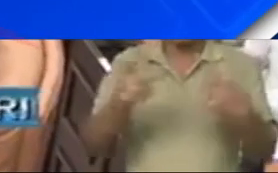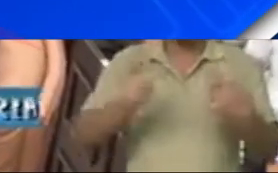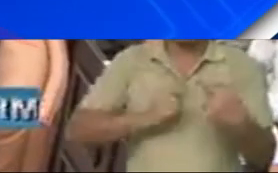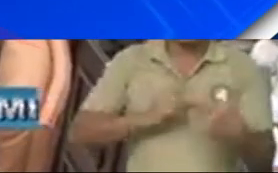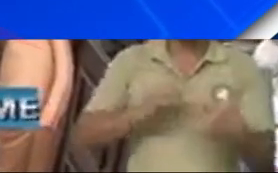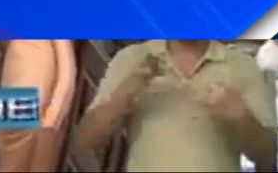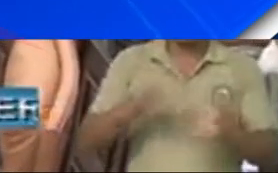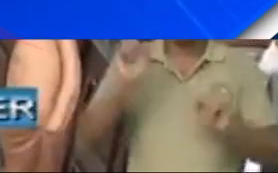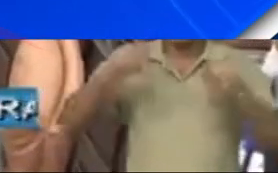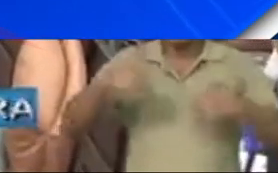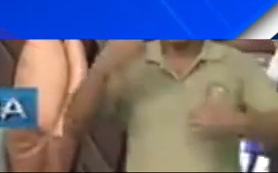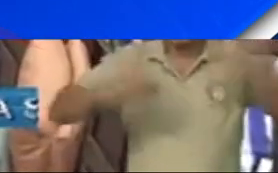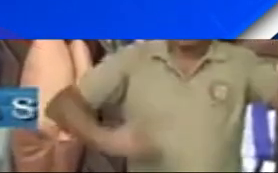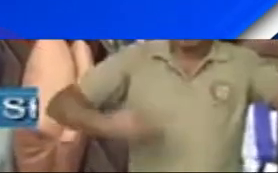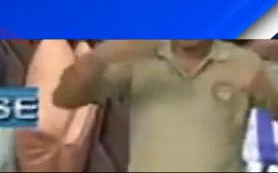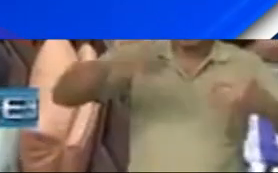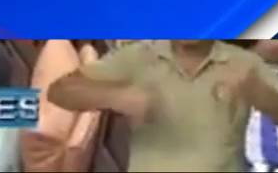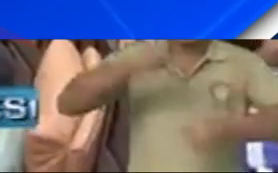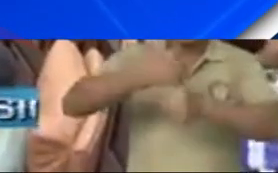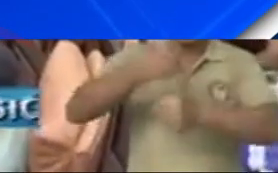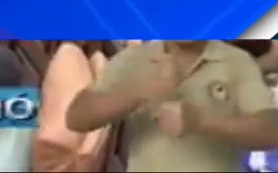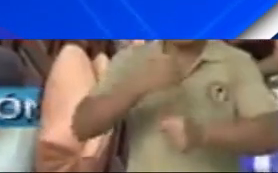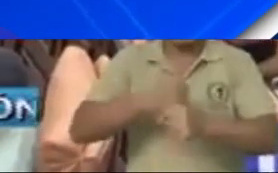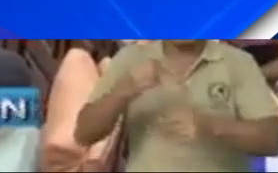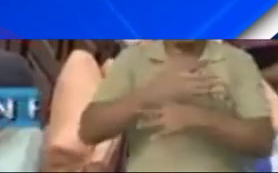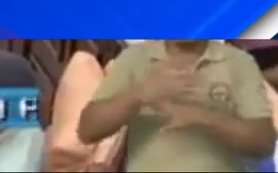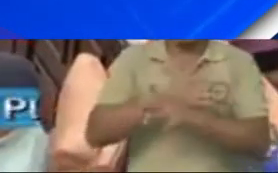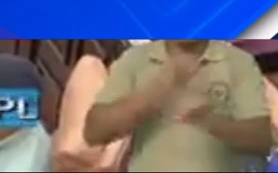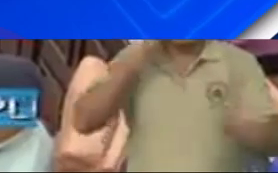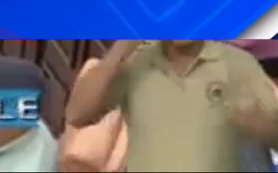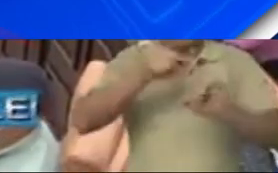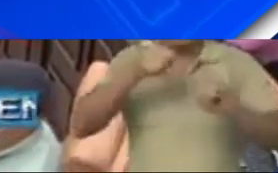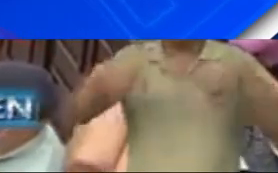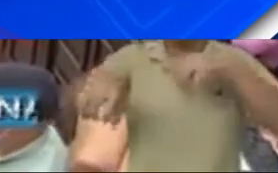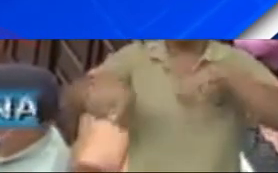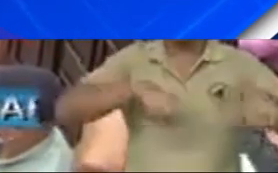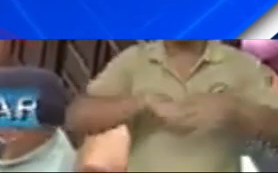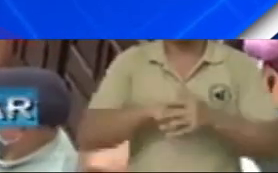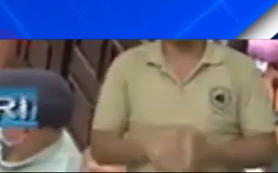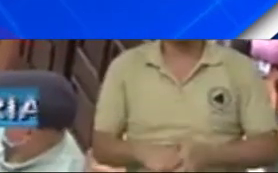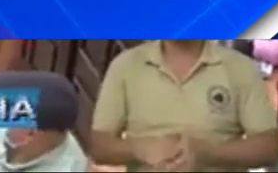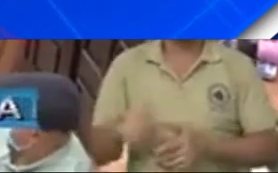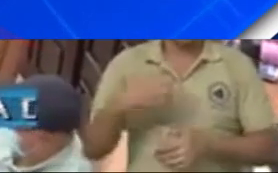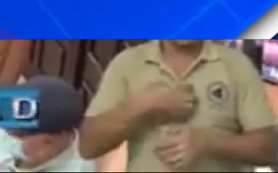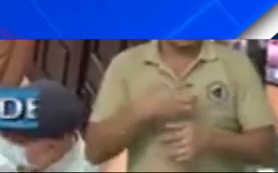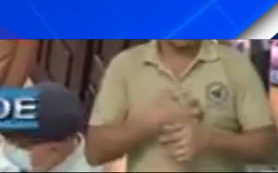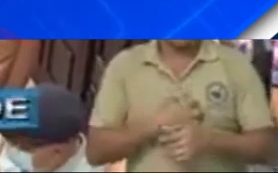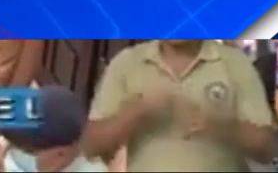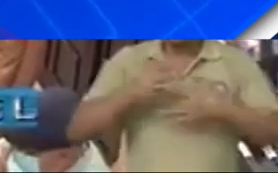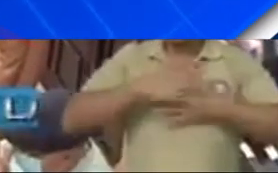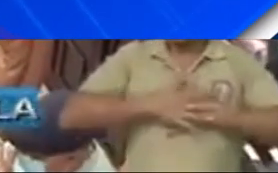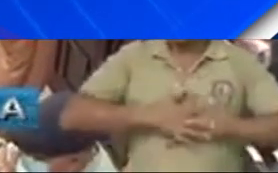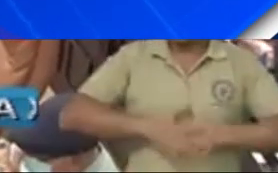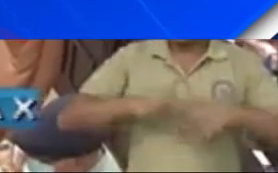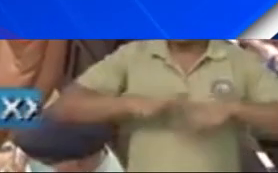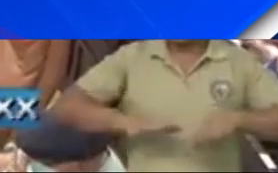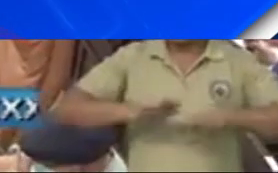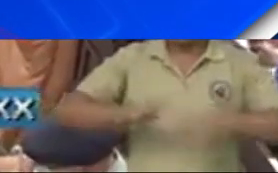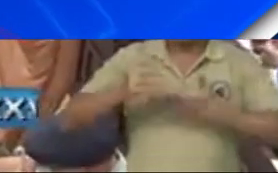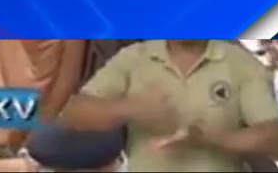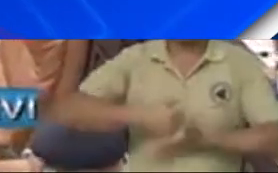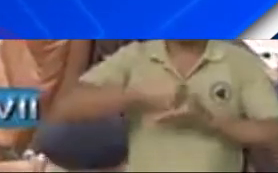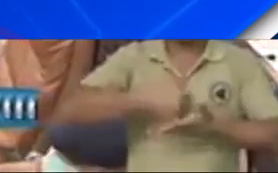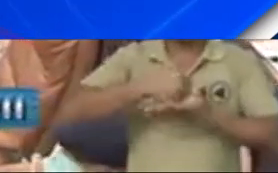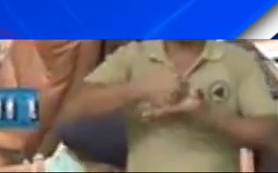capacidad jurídica para el cumplimiento de sus objetivos y actividades. Sus fines serán de carácter pacífico, en beneficio